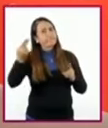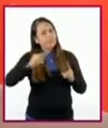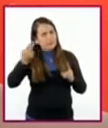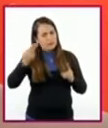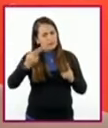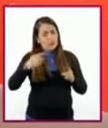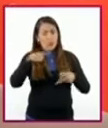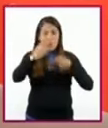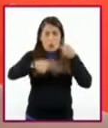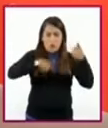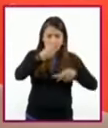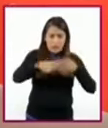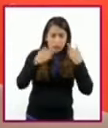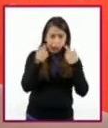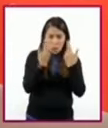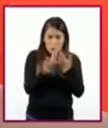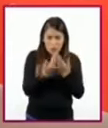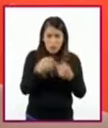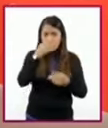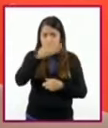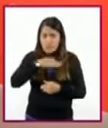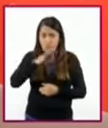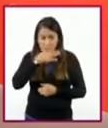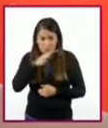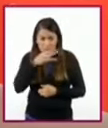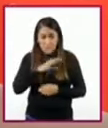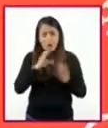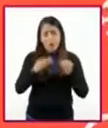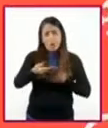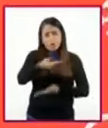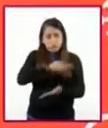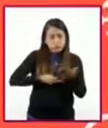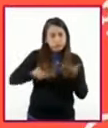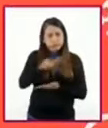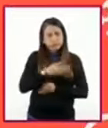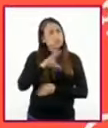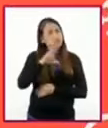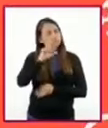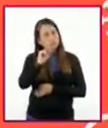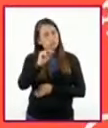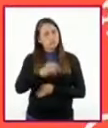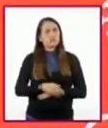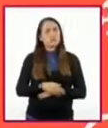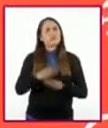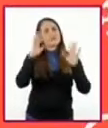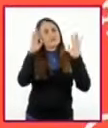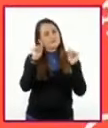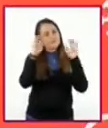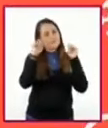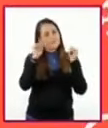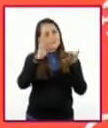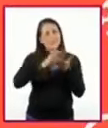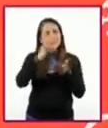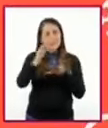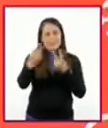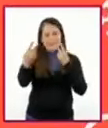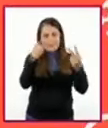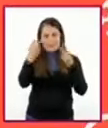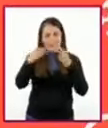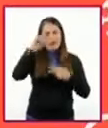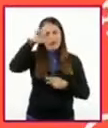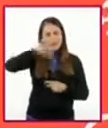asistir a reuniones sociales, es decir, fiestas y convivios. Nos despedimos y les agradecemos que estuvieran en una